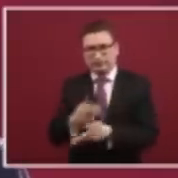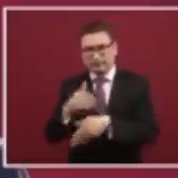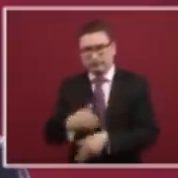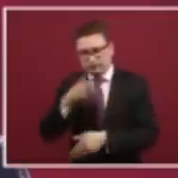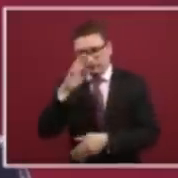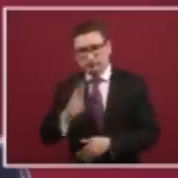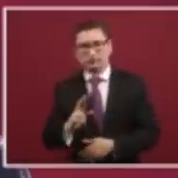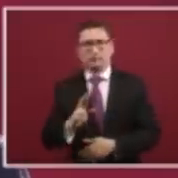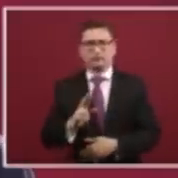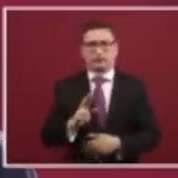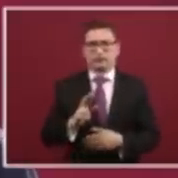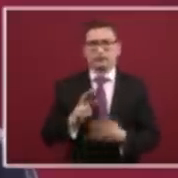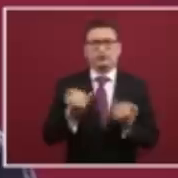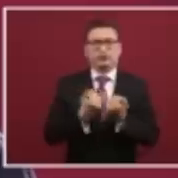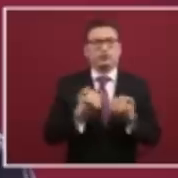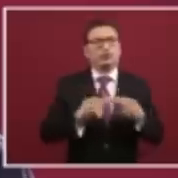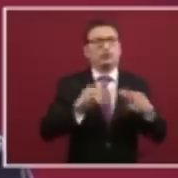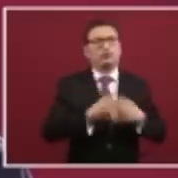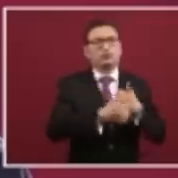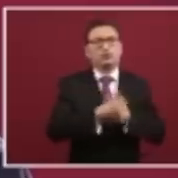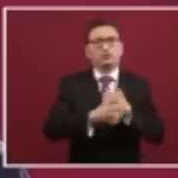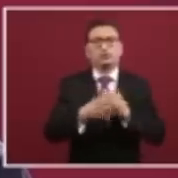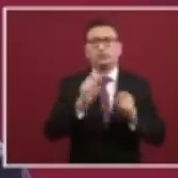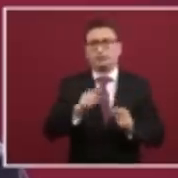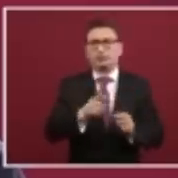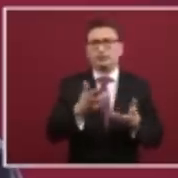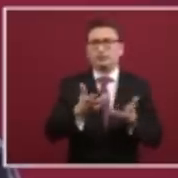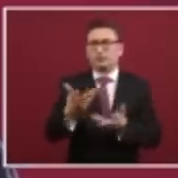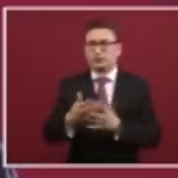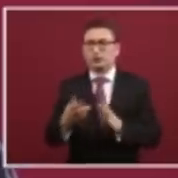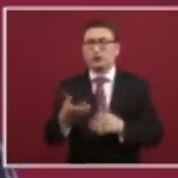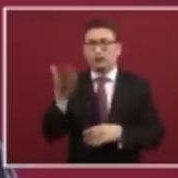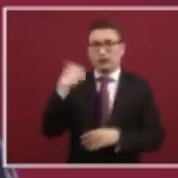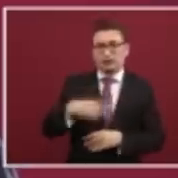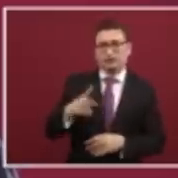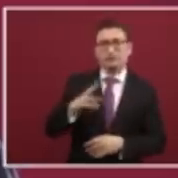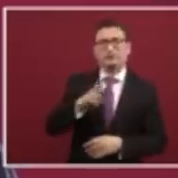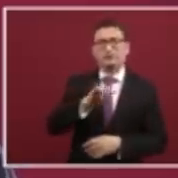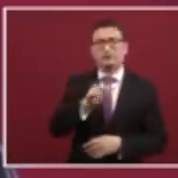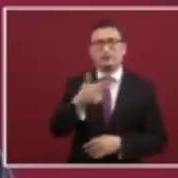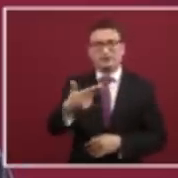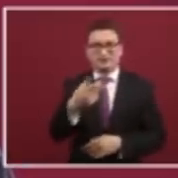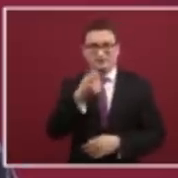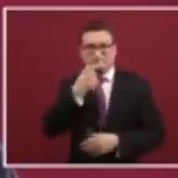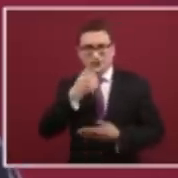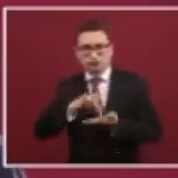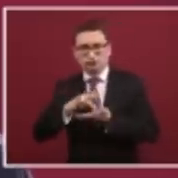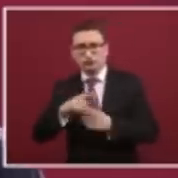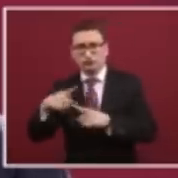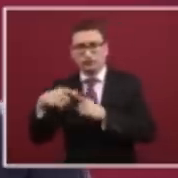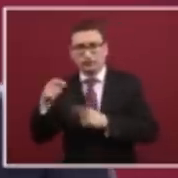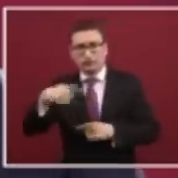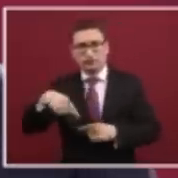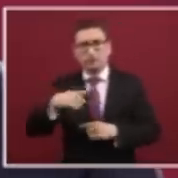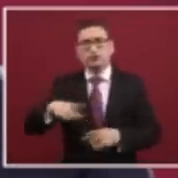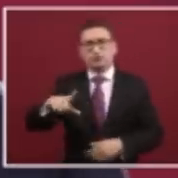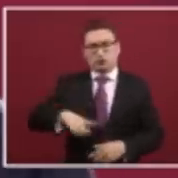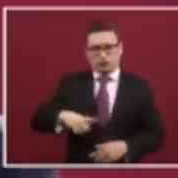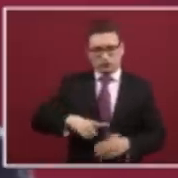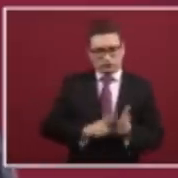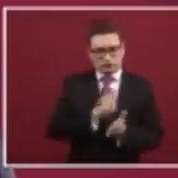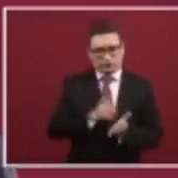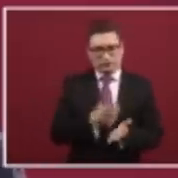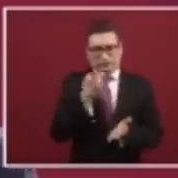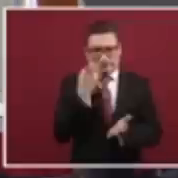mercado. Lo que hicimos con los antirretrovirales ilustra precisamente eso. El gobierno, haciendo uso de la ley y